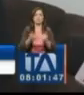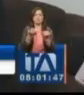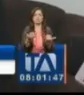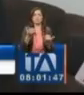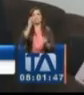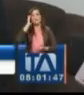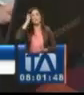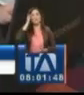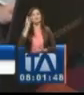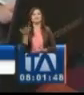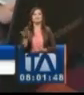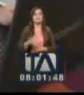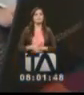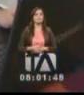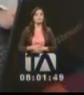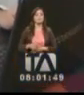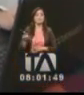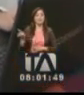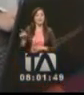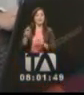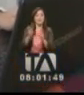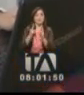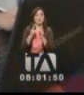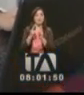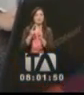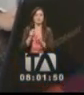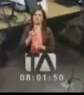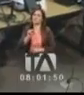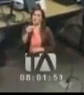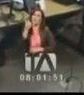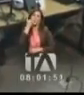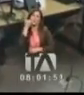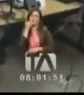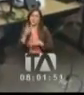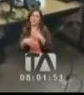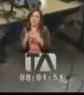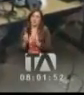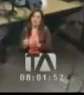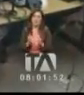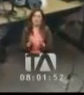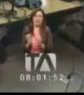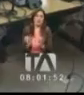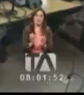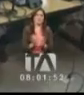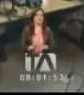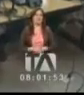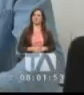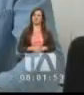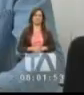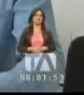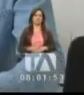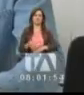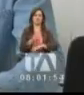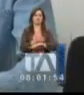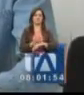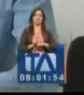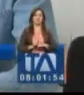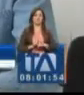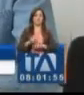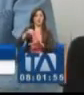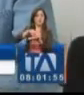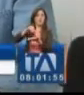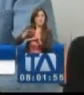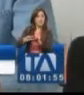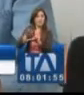una preocupación grande. Dice Josué que resultó muy incómodo que las cosas no estuvieran listas a la hora de rendir la prueba. Los